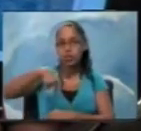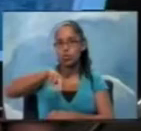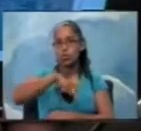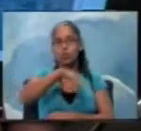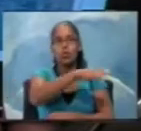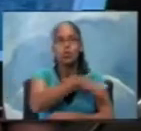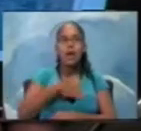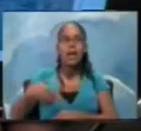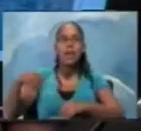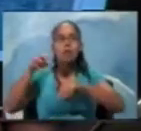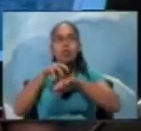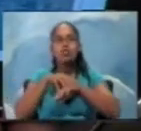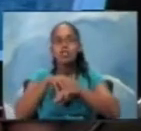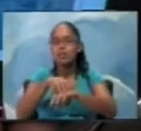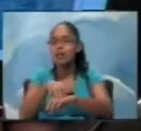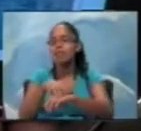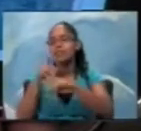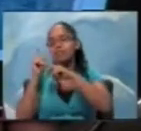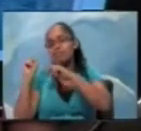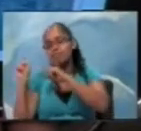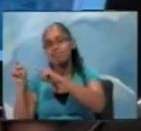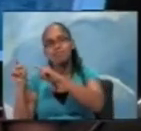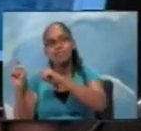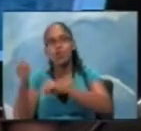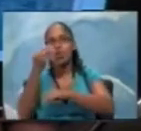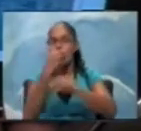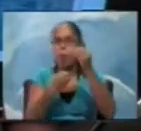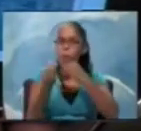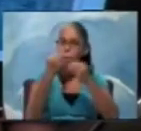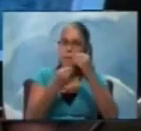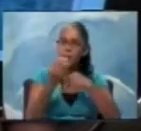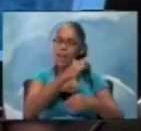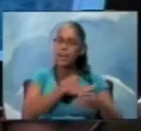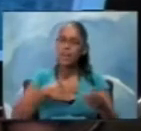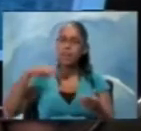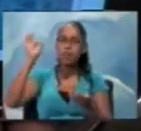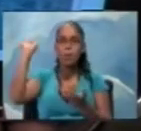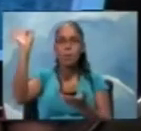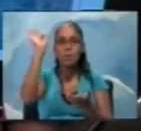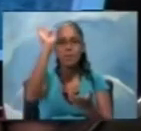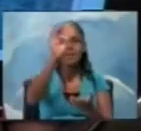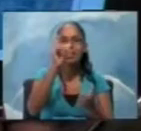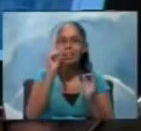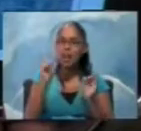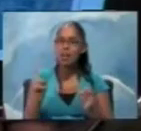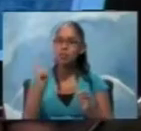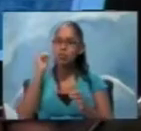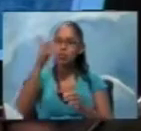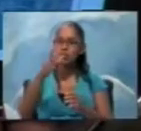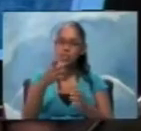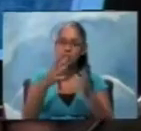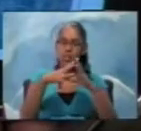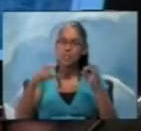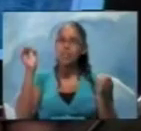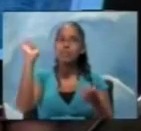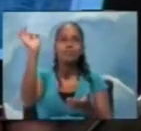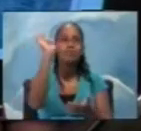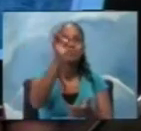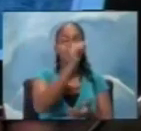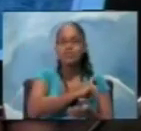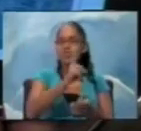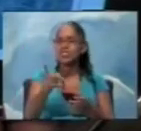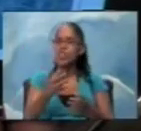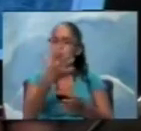queremos llevarles comida, nosotros queremos predicarles a punta de patilla, a punta